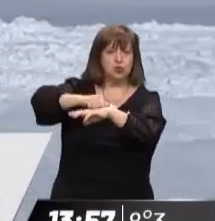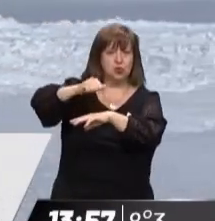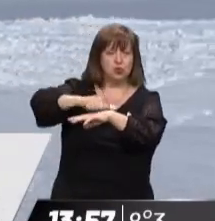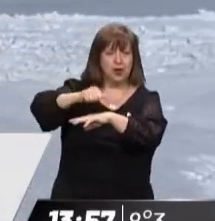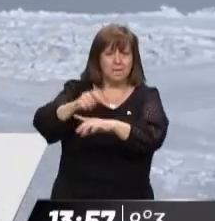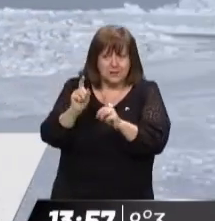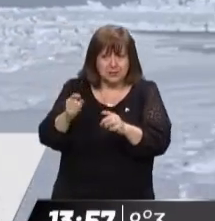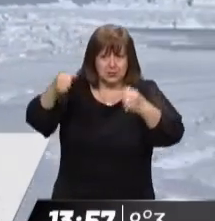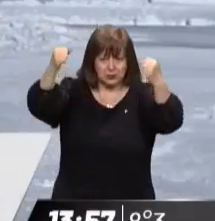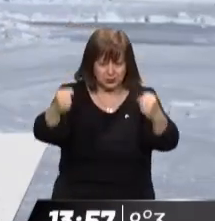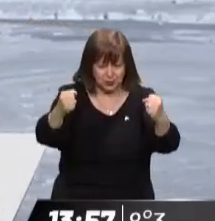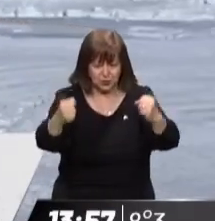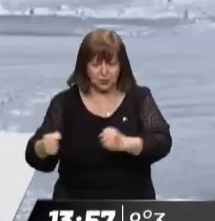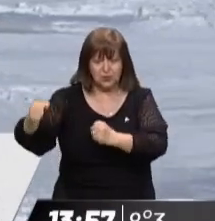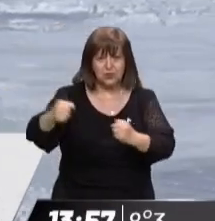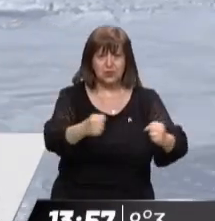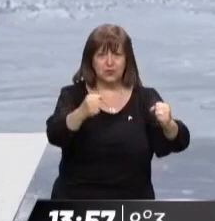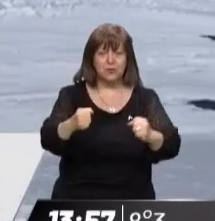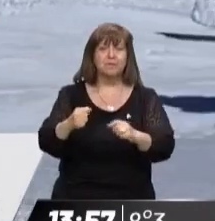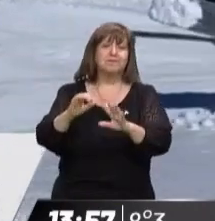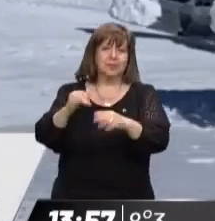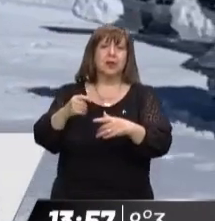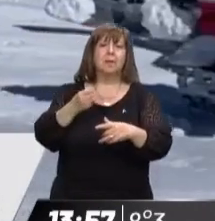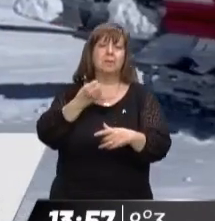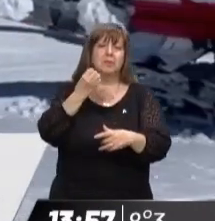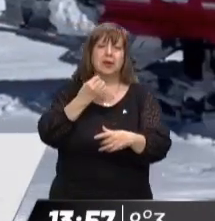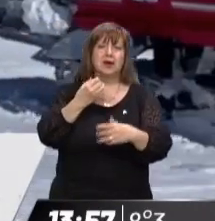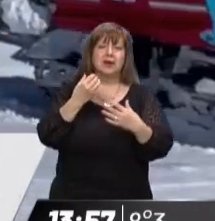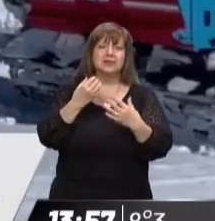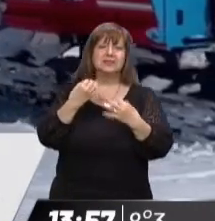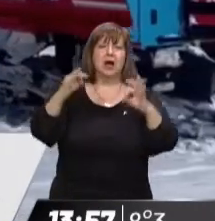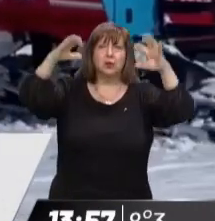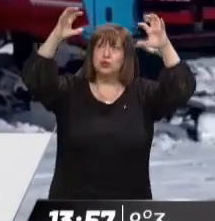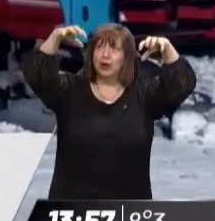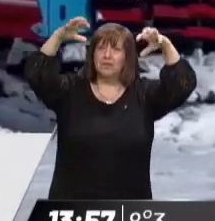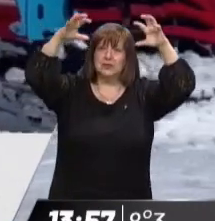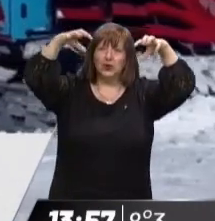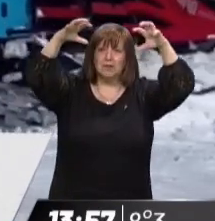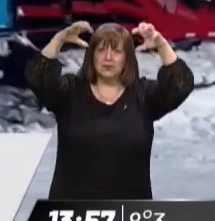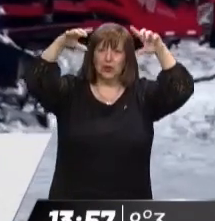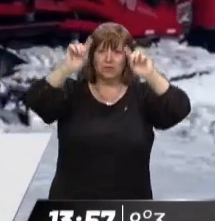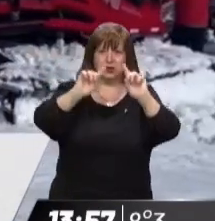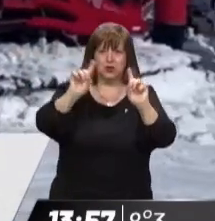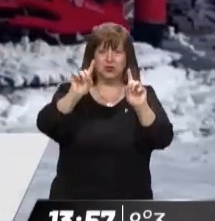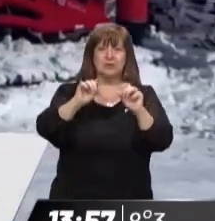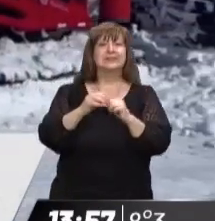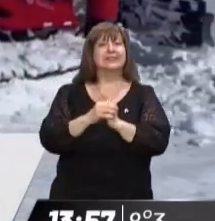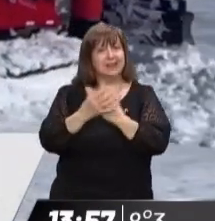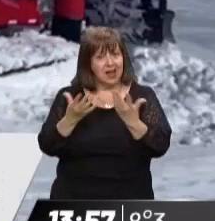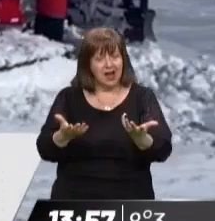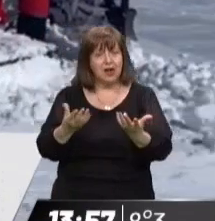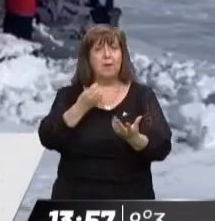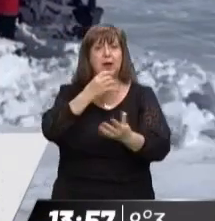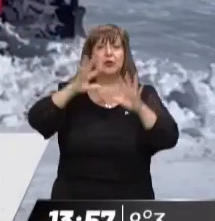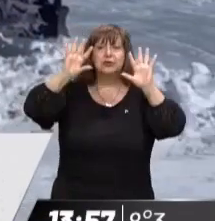Sí, es correcto. El agua lo que tiene es que fluye directamente a la tierra y a los ríos, y